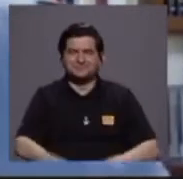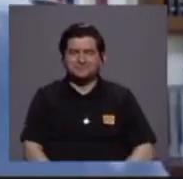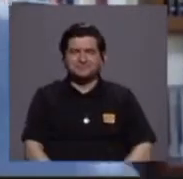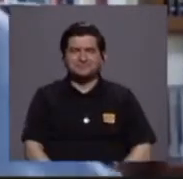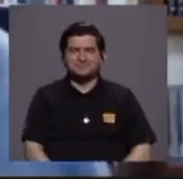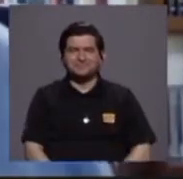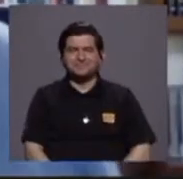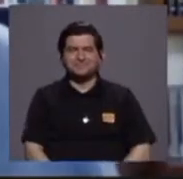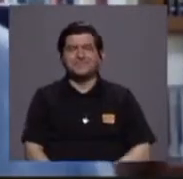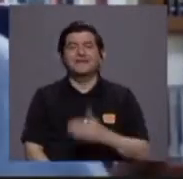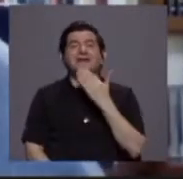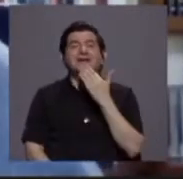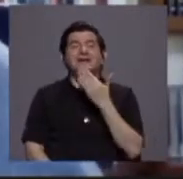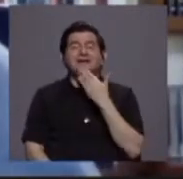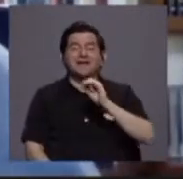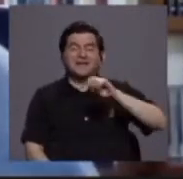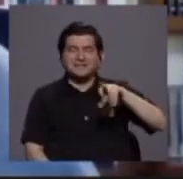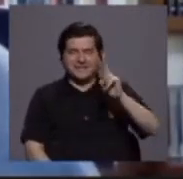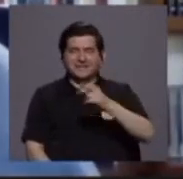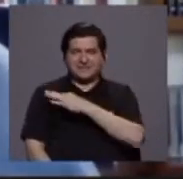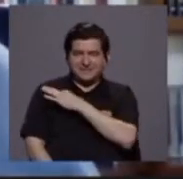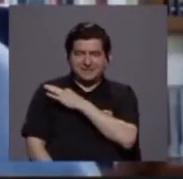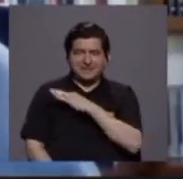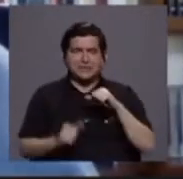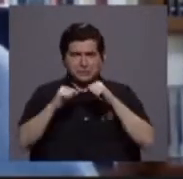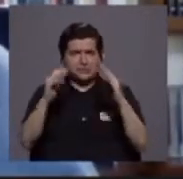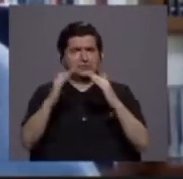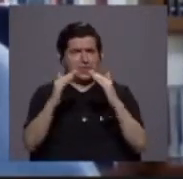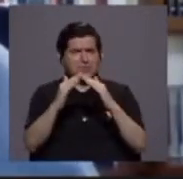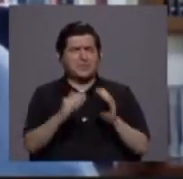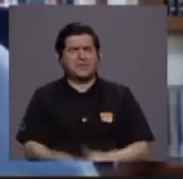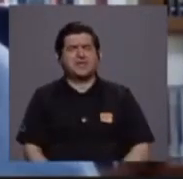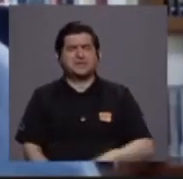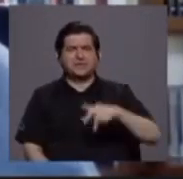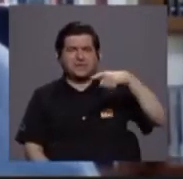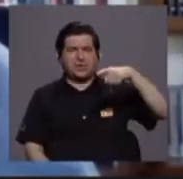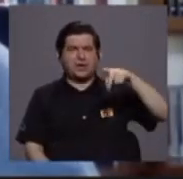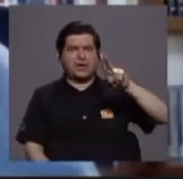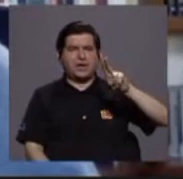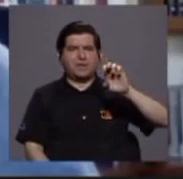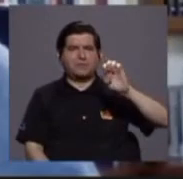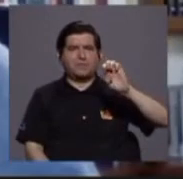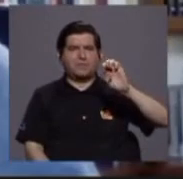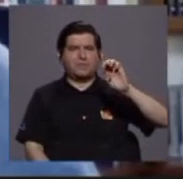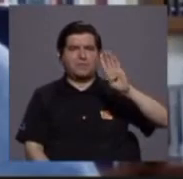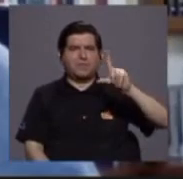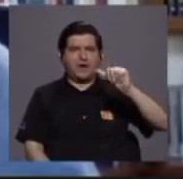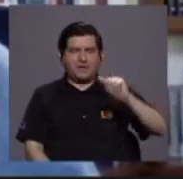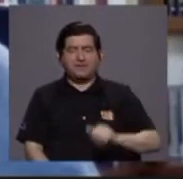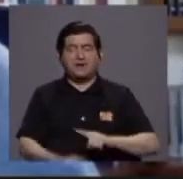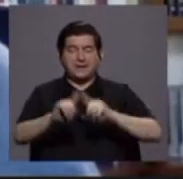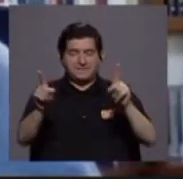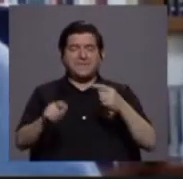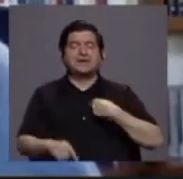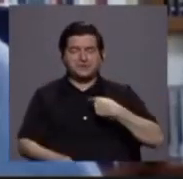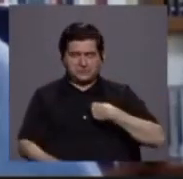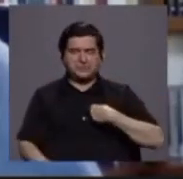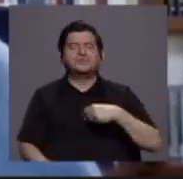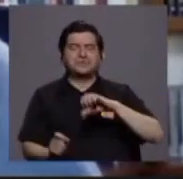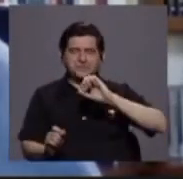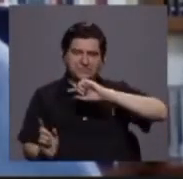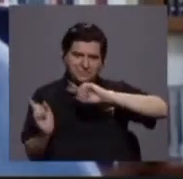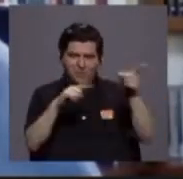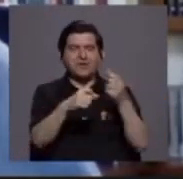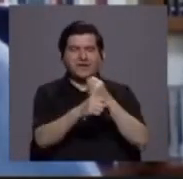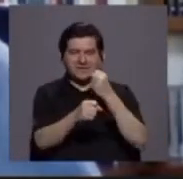Sí, gracias, Juan Roger, por la invitación. Pues sigo viviendo en Puebla, aunque efectivamente ahora trabajo en CIDEX, en la Ciudad de México.